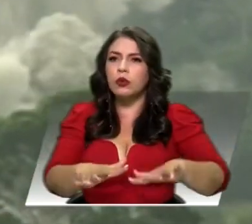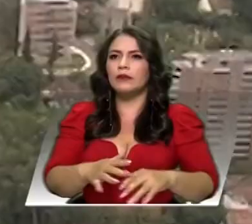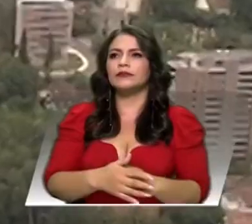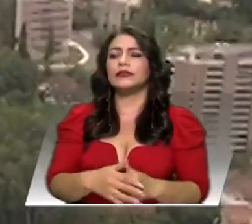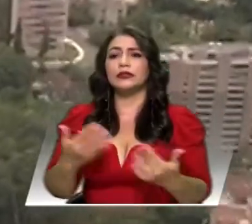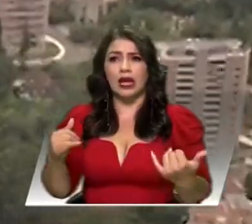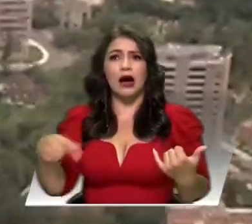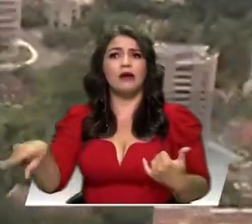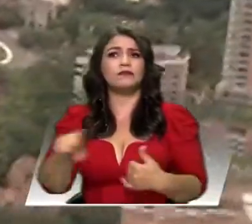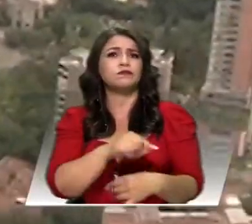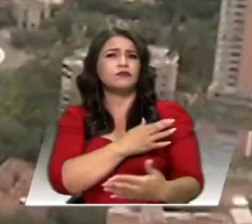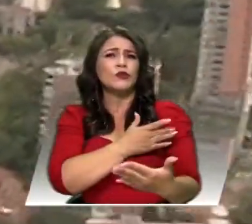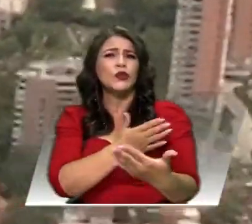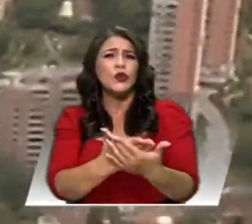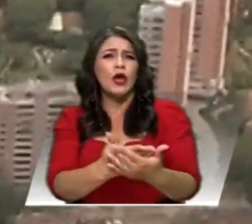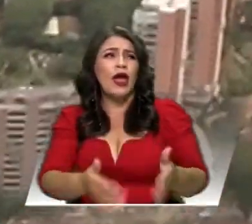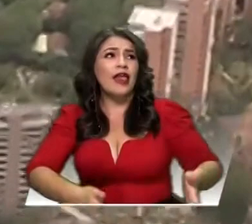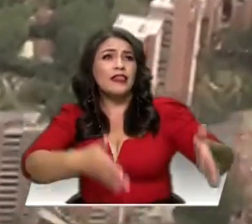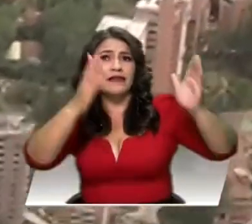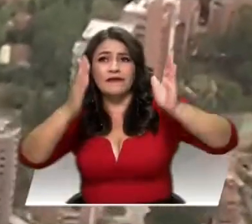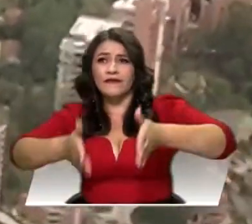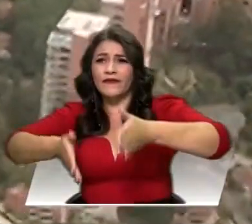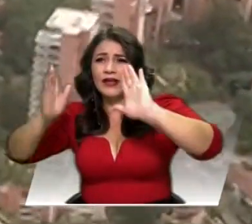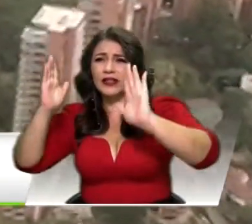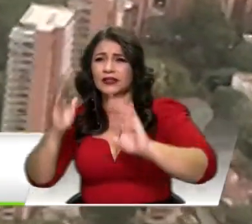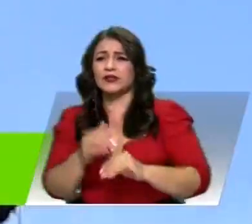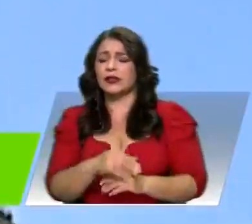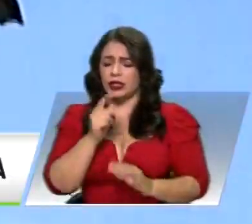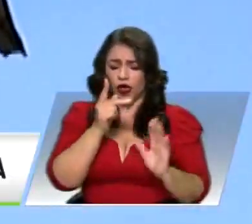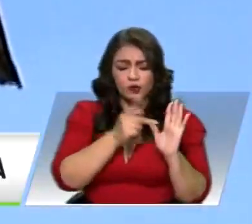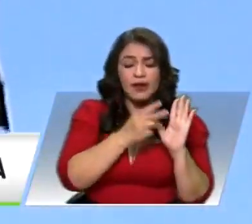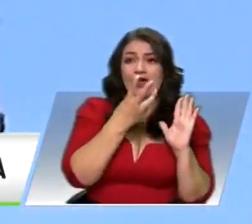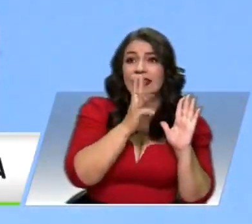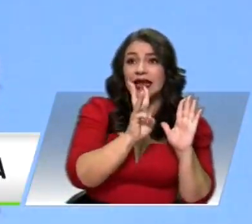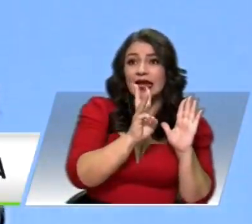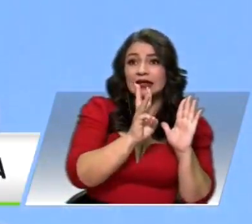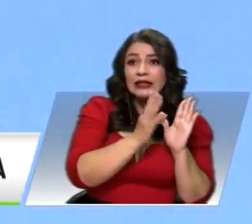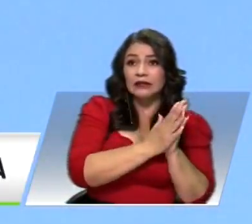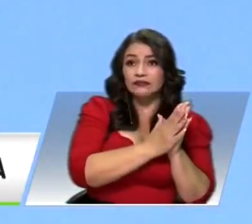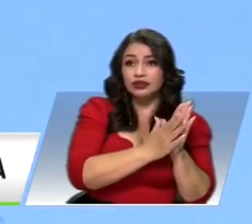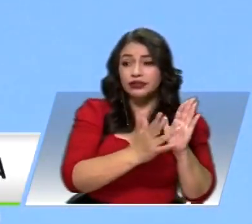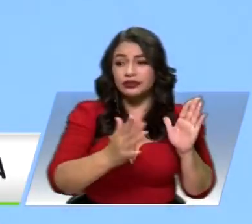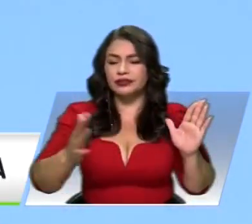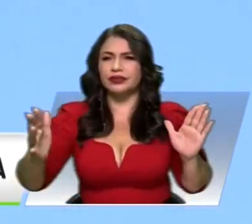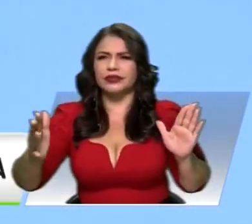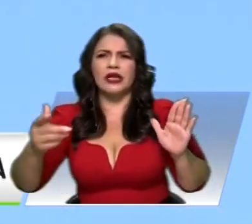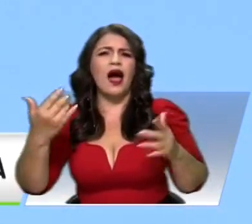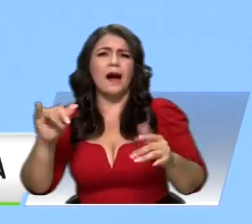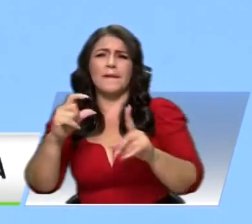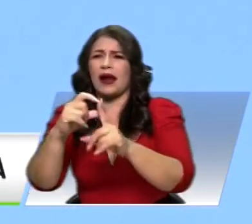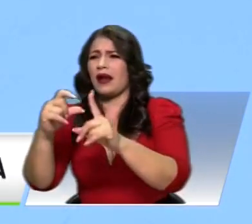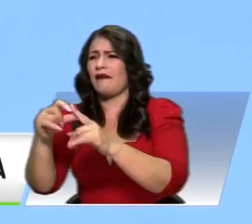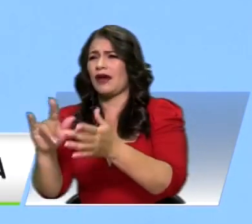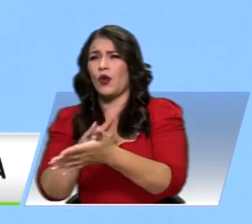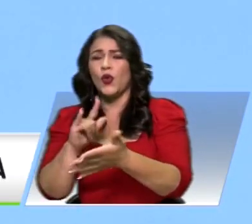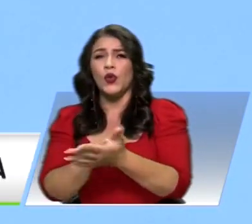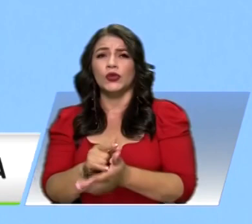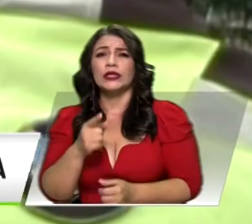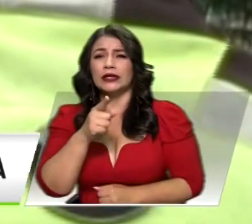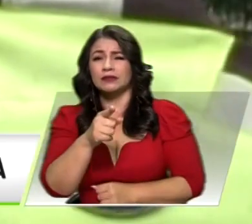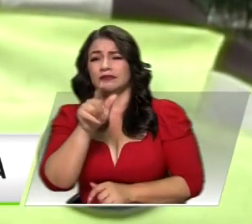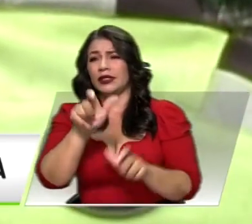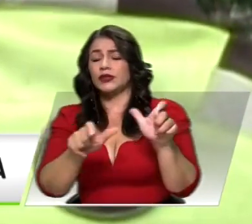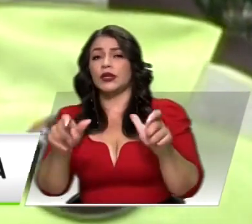vuelto comunes al hablar de edificios en Antioquia desde el año 2013, cuando colapsó la torre 6 del edificio Space, en la cual murieron 12